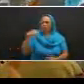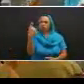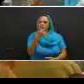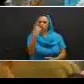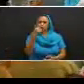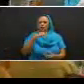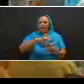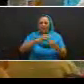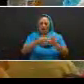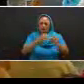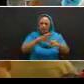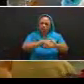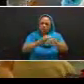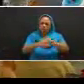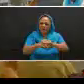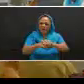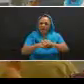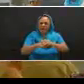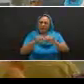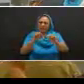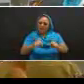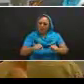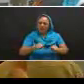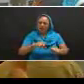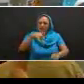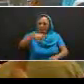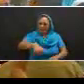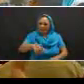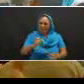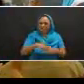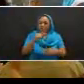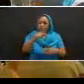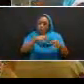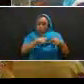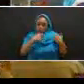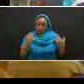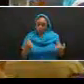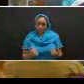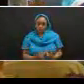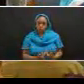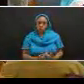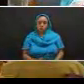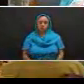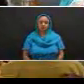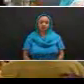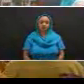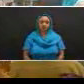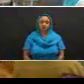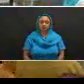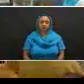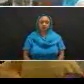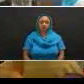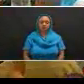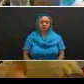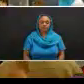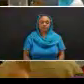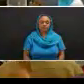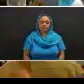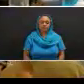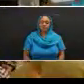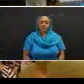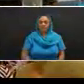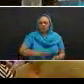estar en tu corazón. Lo arrancamos. Yo quiero enamorarme más de ti. Te hacemos